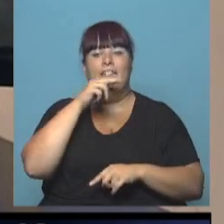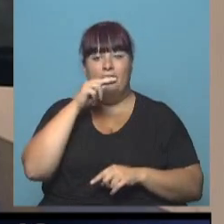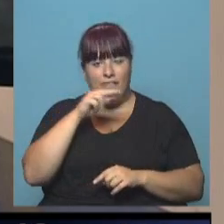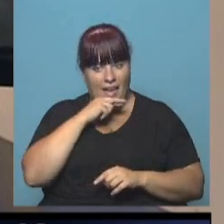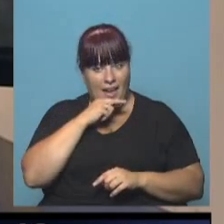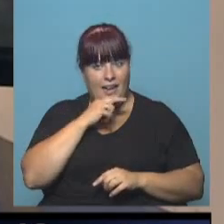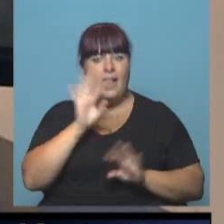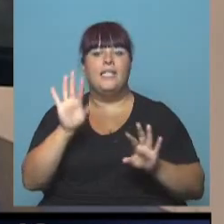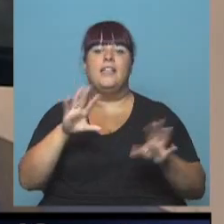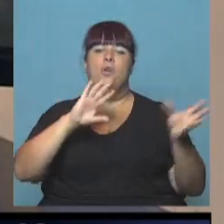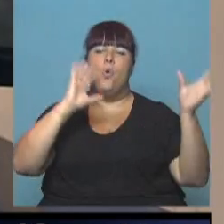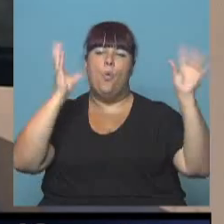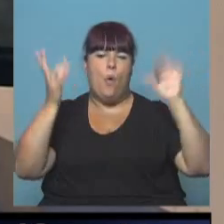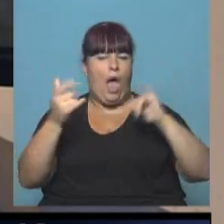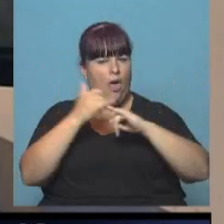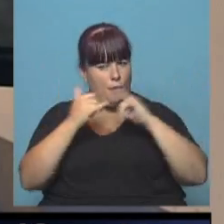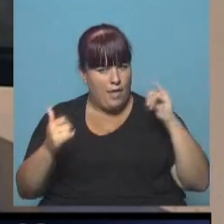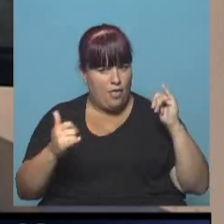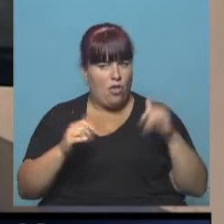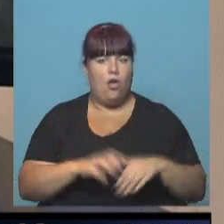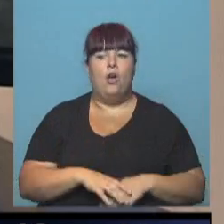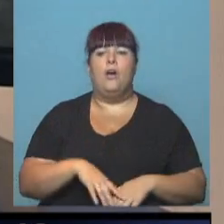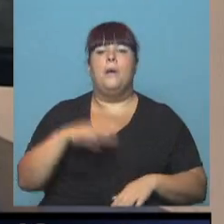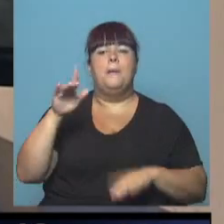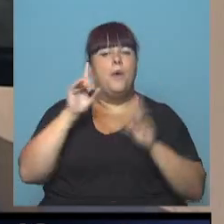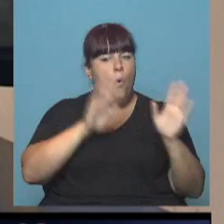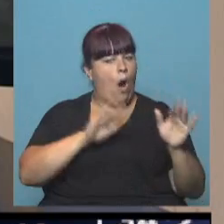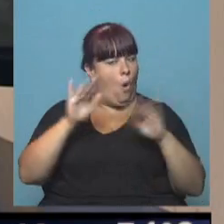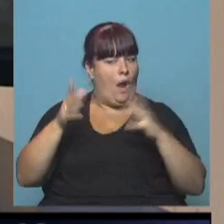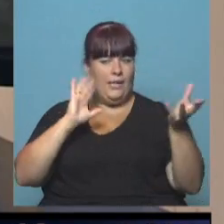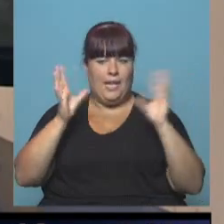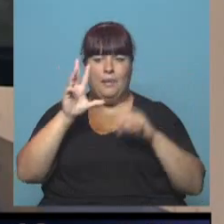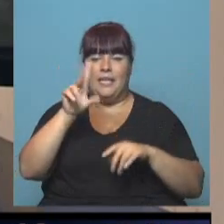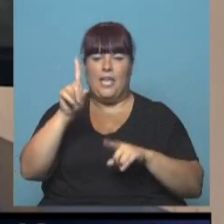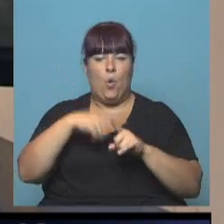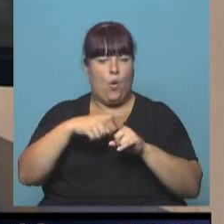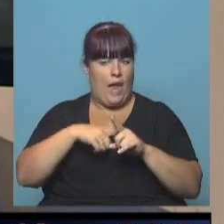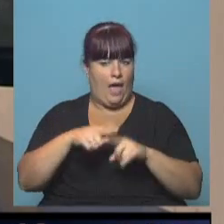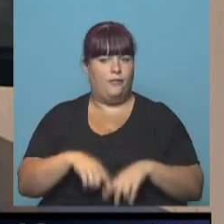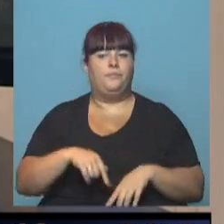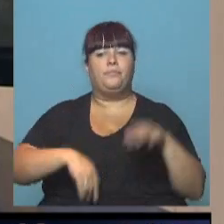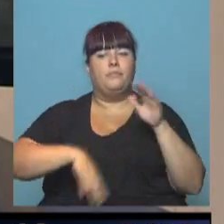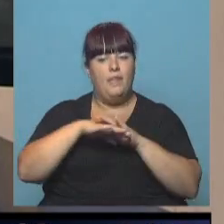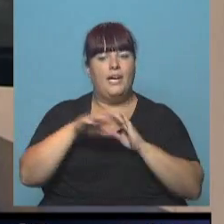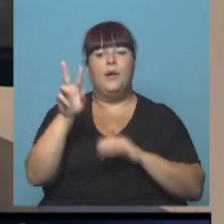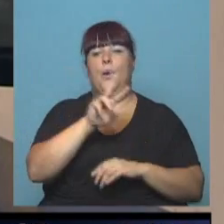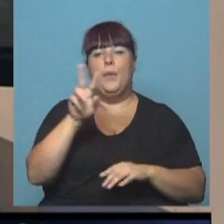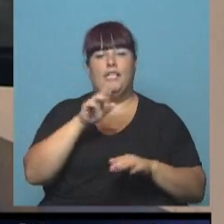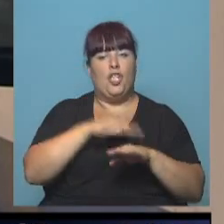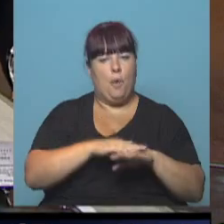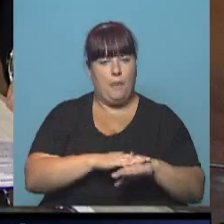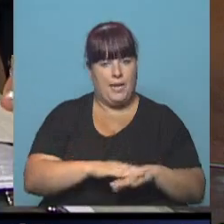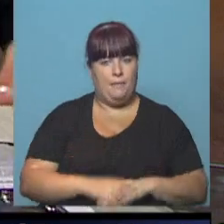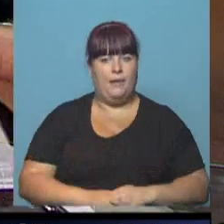viernes vamos a tener el cielo algo parcialmente nublado con la misma condición térmica, 31 para la máxima y 22 para la